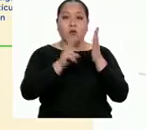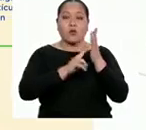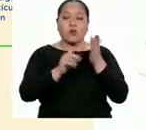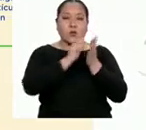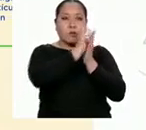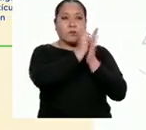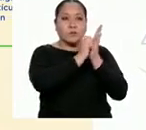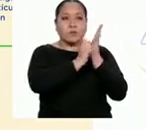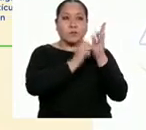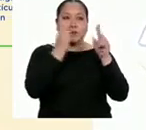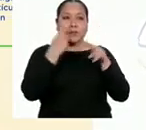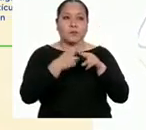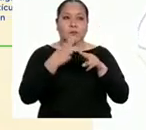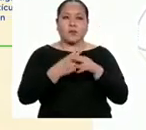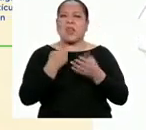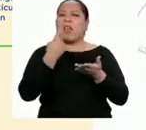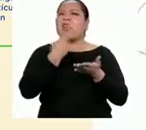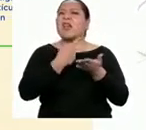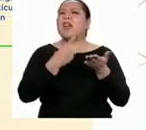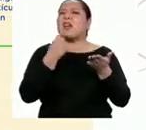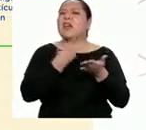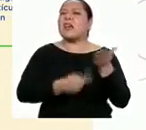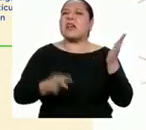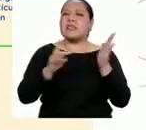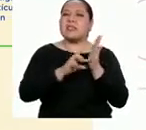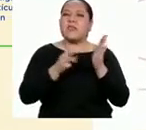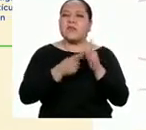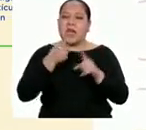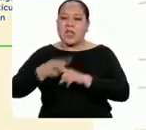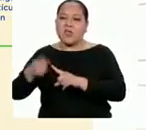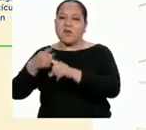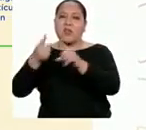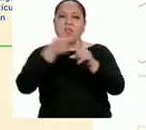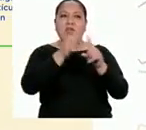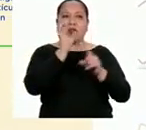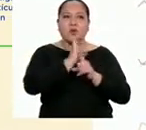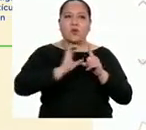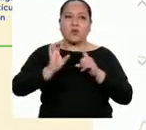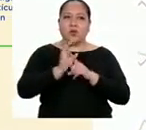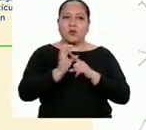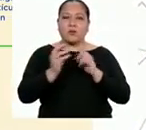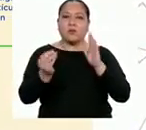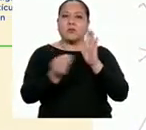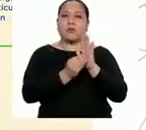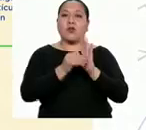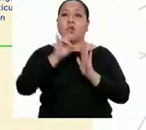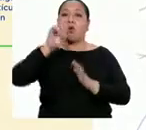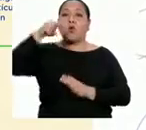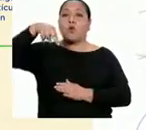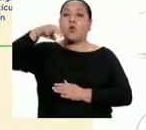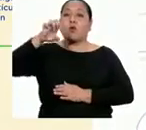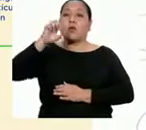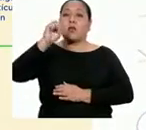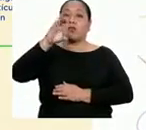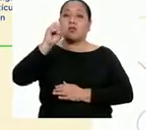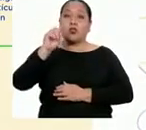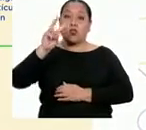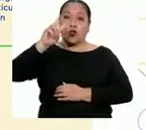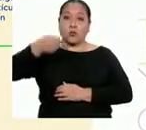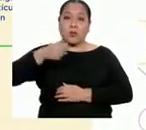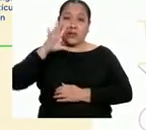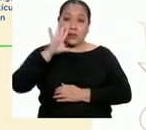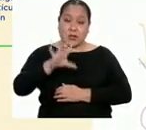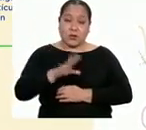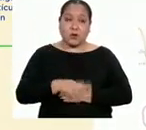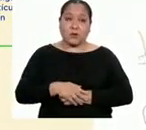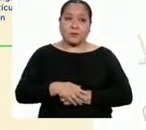texto llamado ¿Qué es la diversidad cultural?, publicado por la UNESCO en 2005.